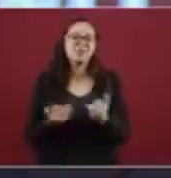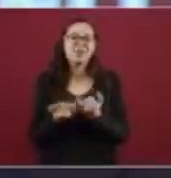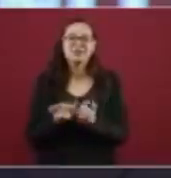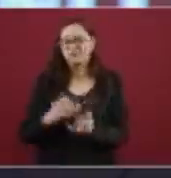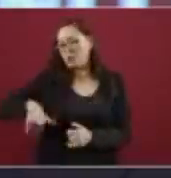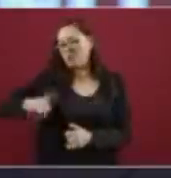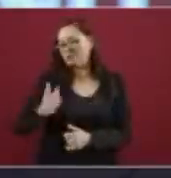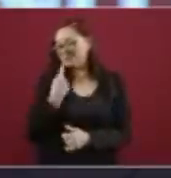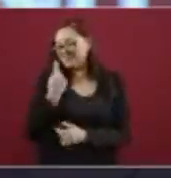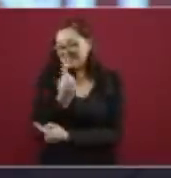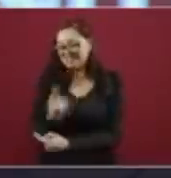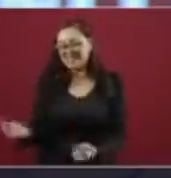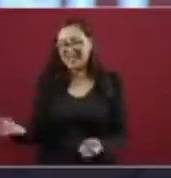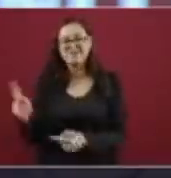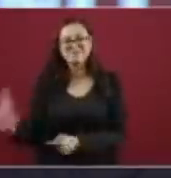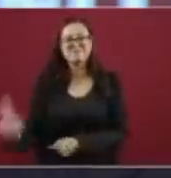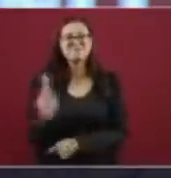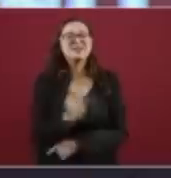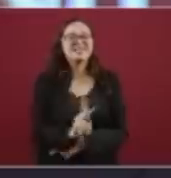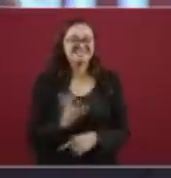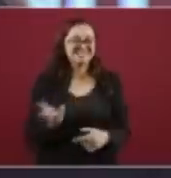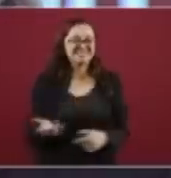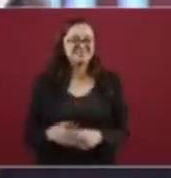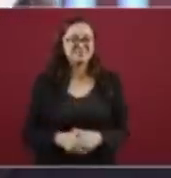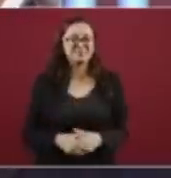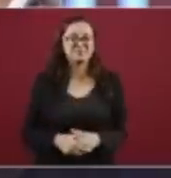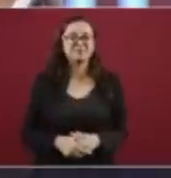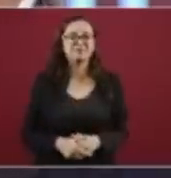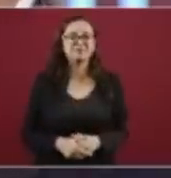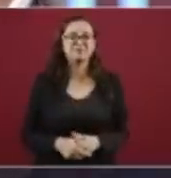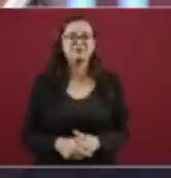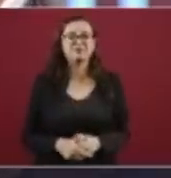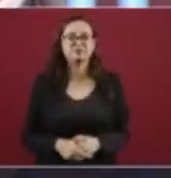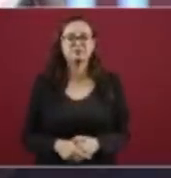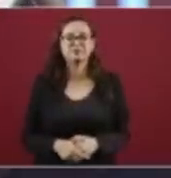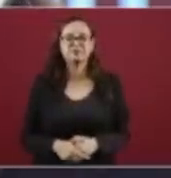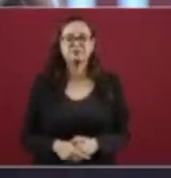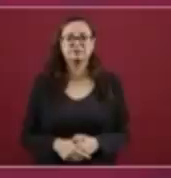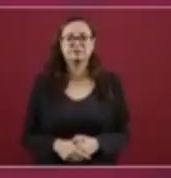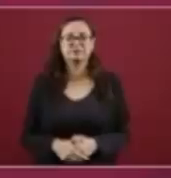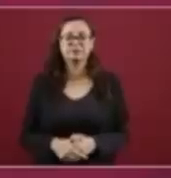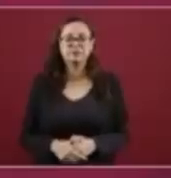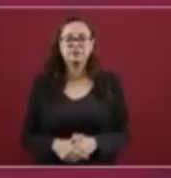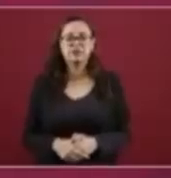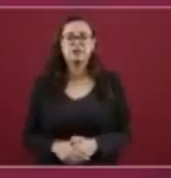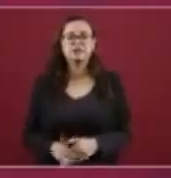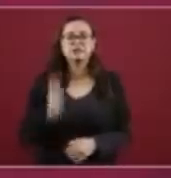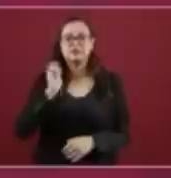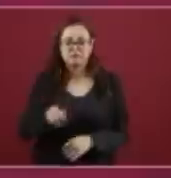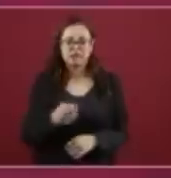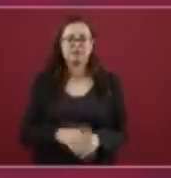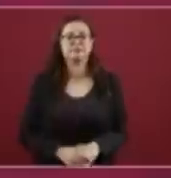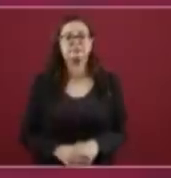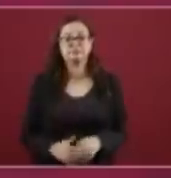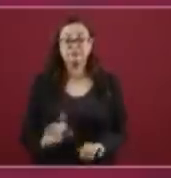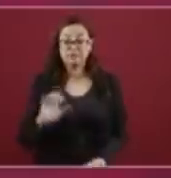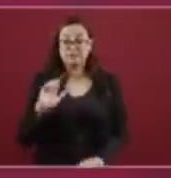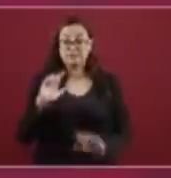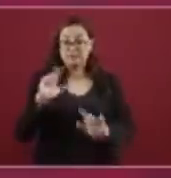infantiles. Hablaba yo aquí de que se autorice el dinero y la gente